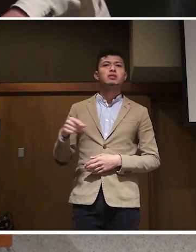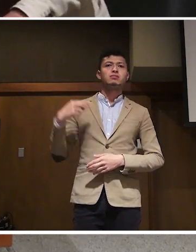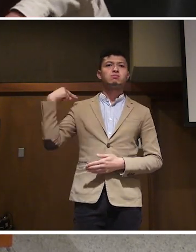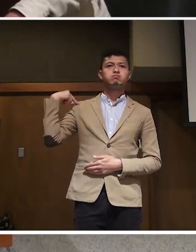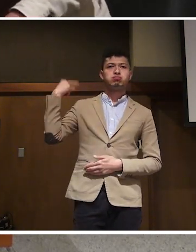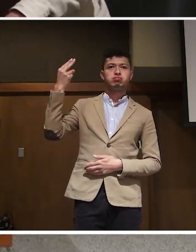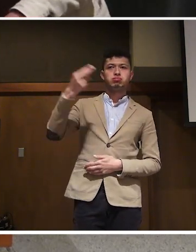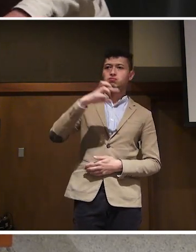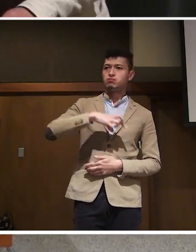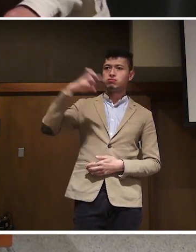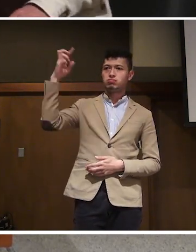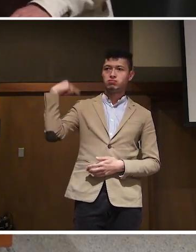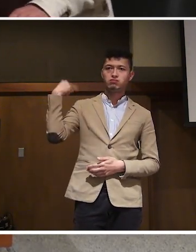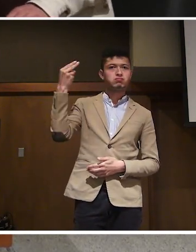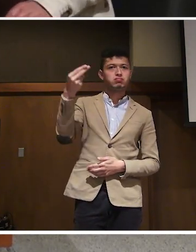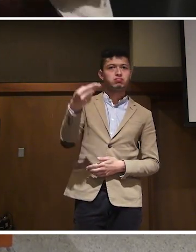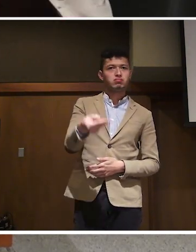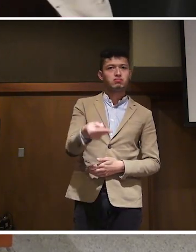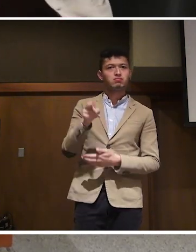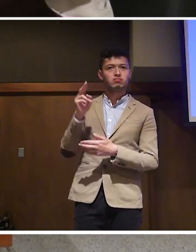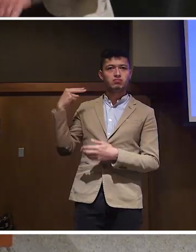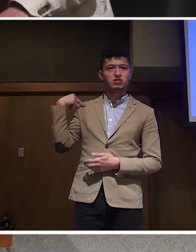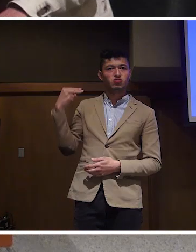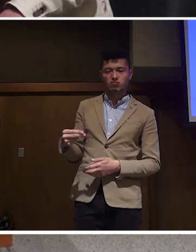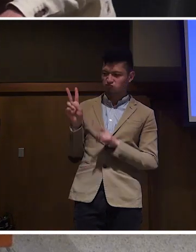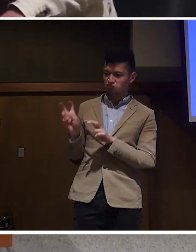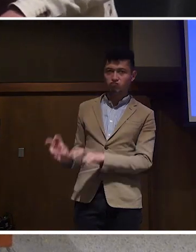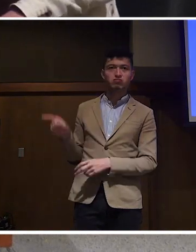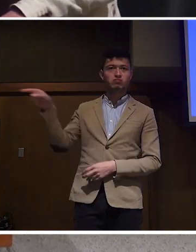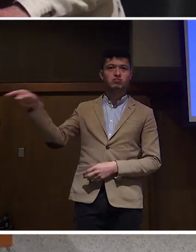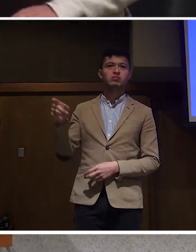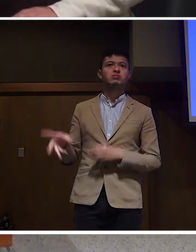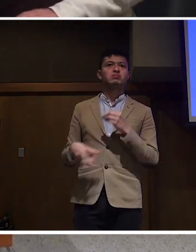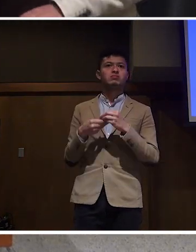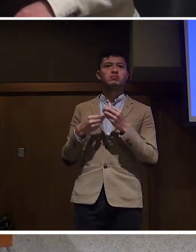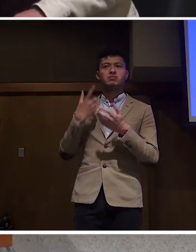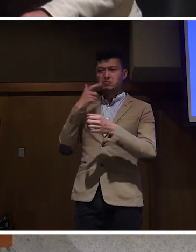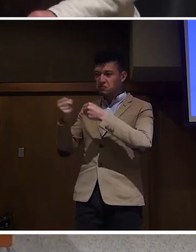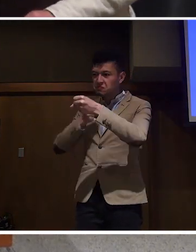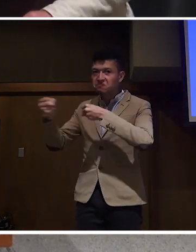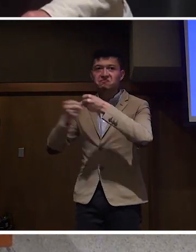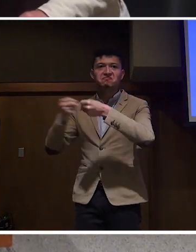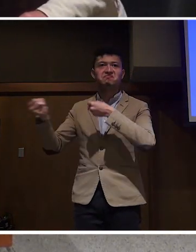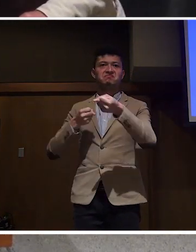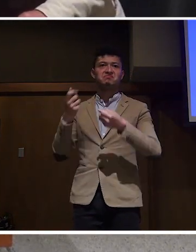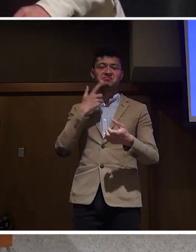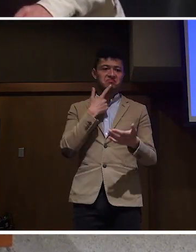es historiador ante todo, aunque se lo suele describir como periodista, editor,